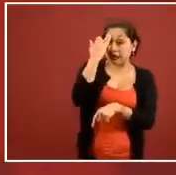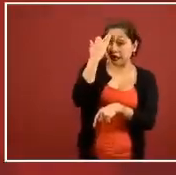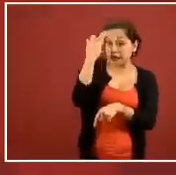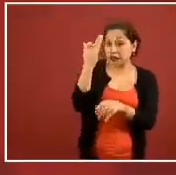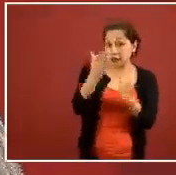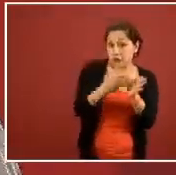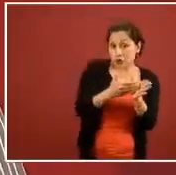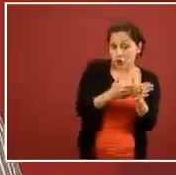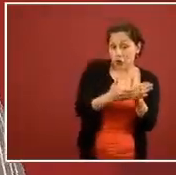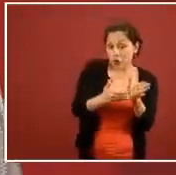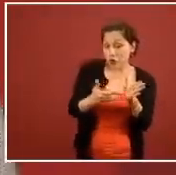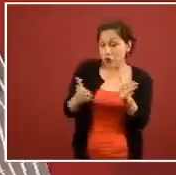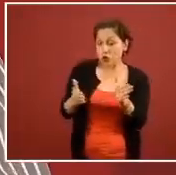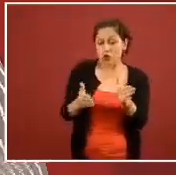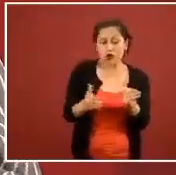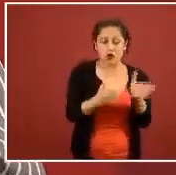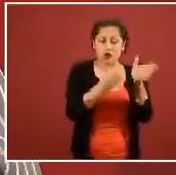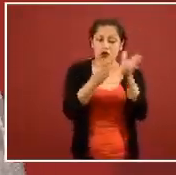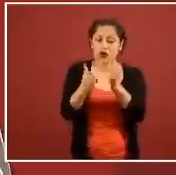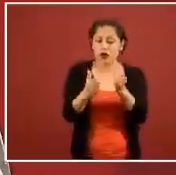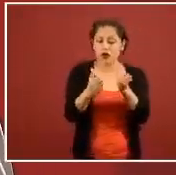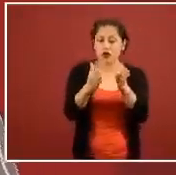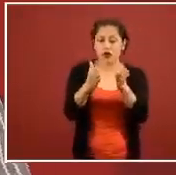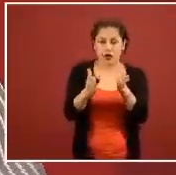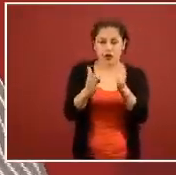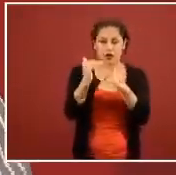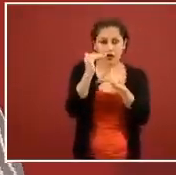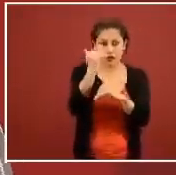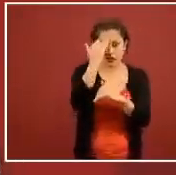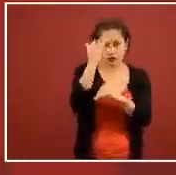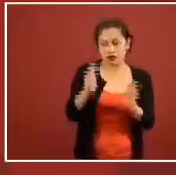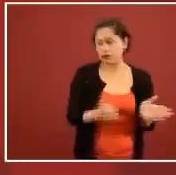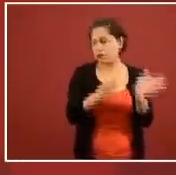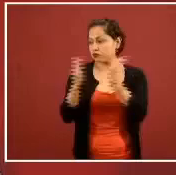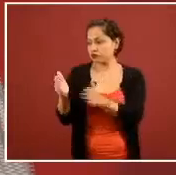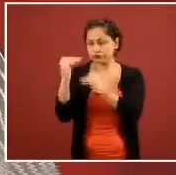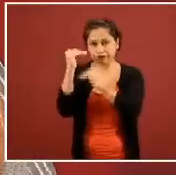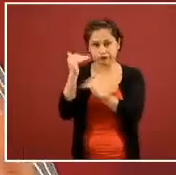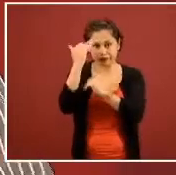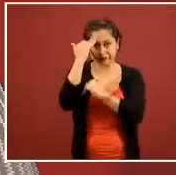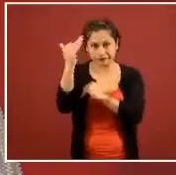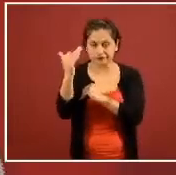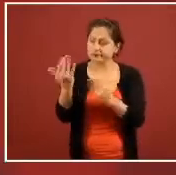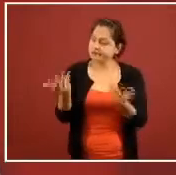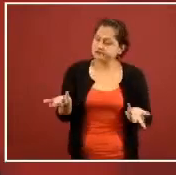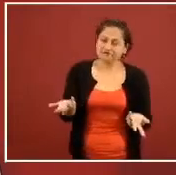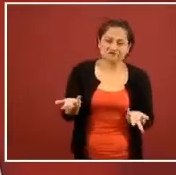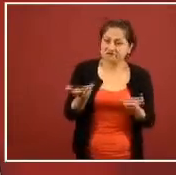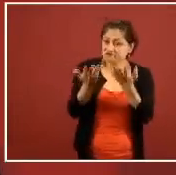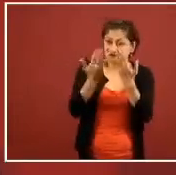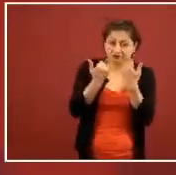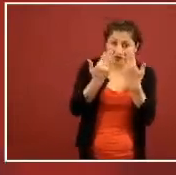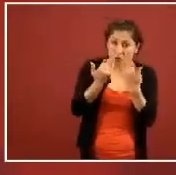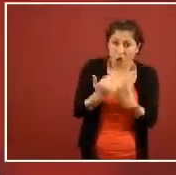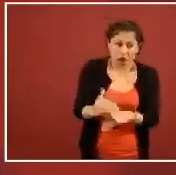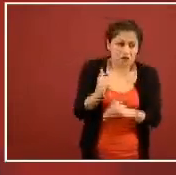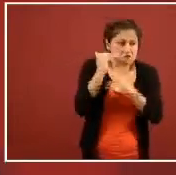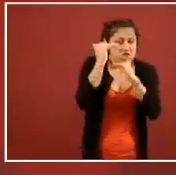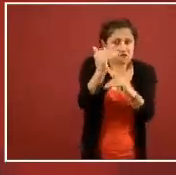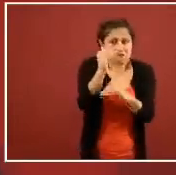entre pasar, es decir, un tiempo preespecificado de cuánto dura cada fase. Desde